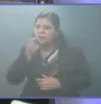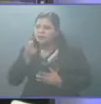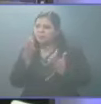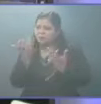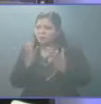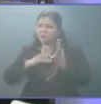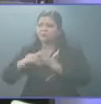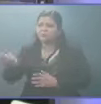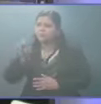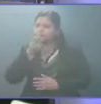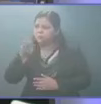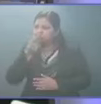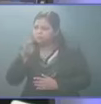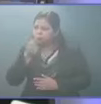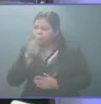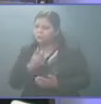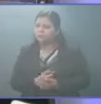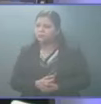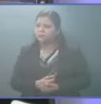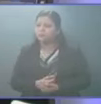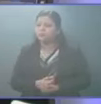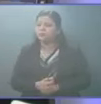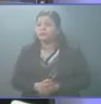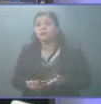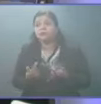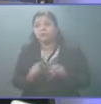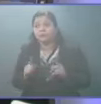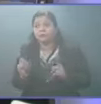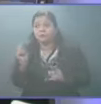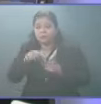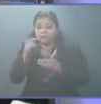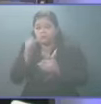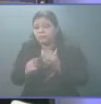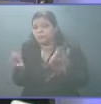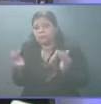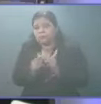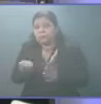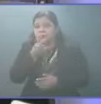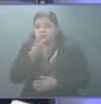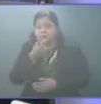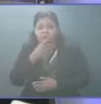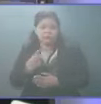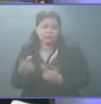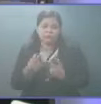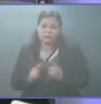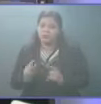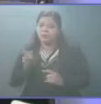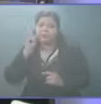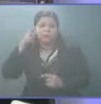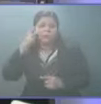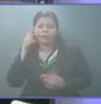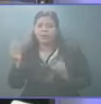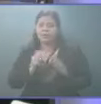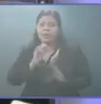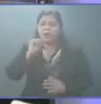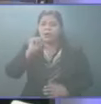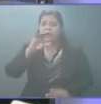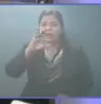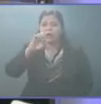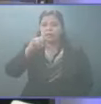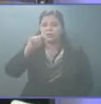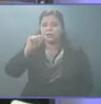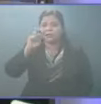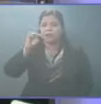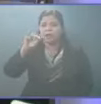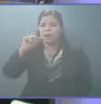de medicamentos de venta libre, pero al final son medicamentos. En ningún momento, porque sea acetaminofén, la acetaminofén puede